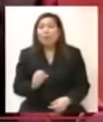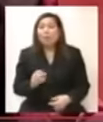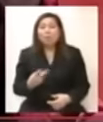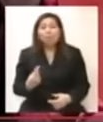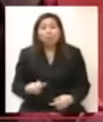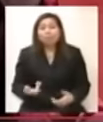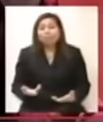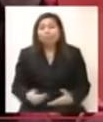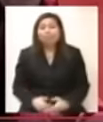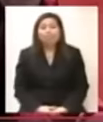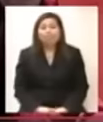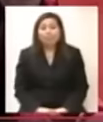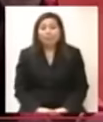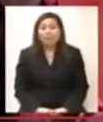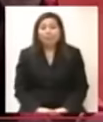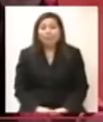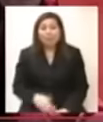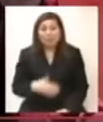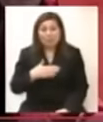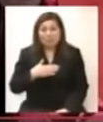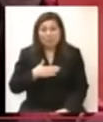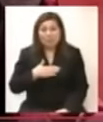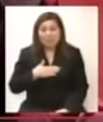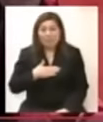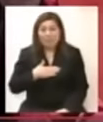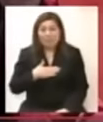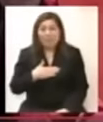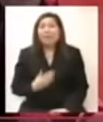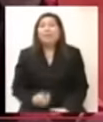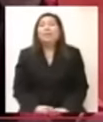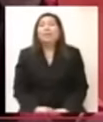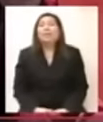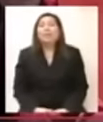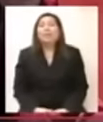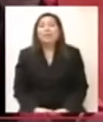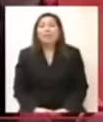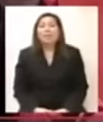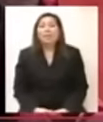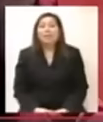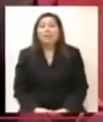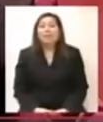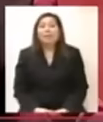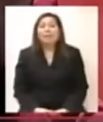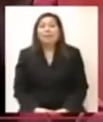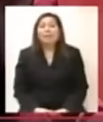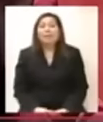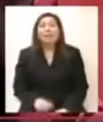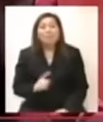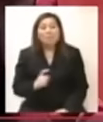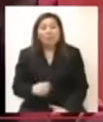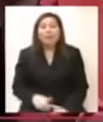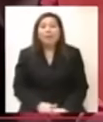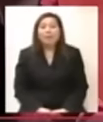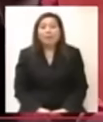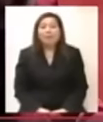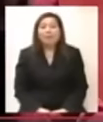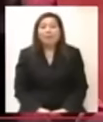está en discusión así que de mi parte presidenta estos estas preguntas a la